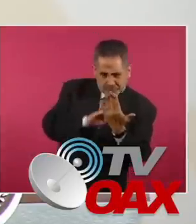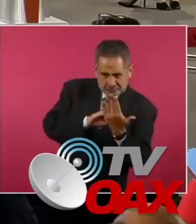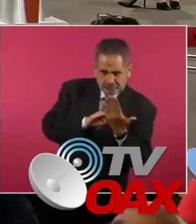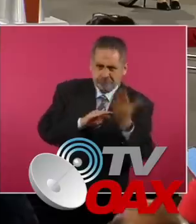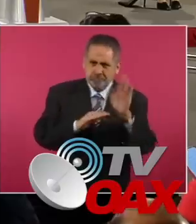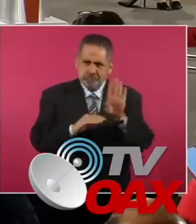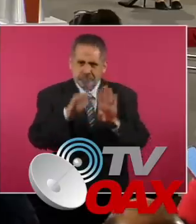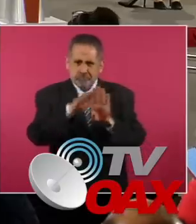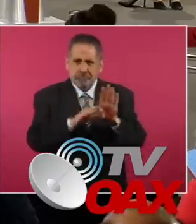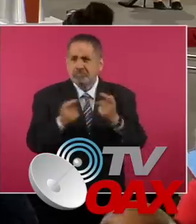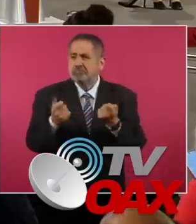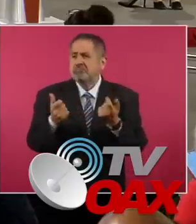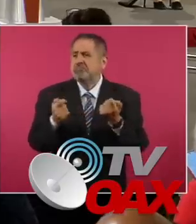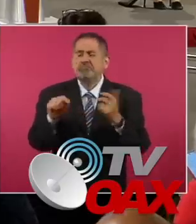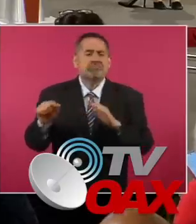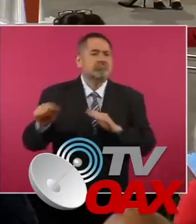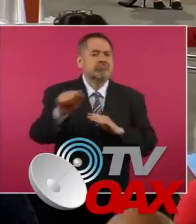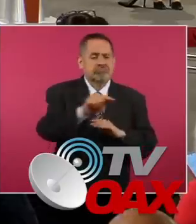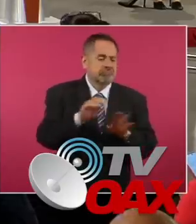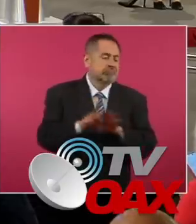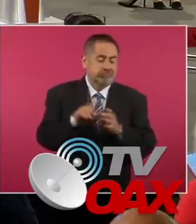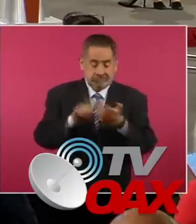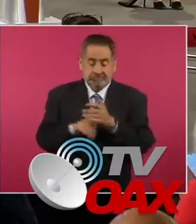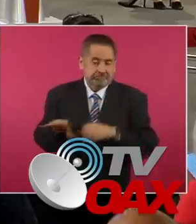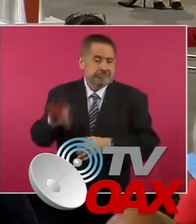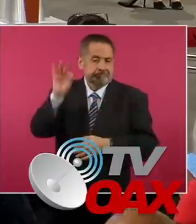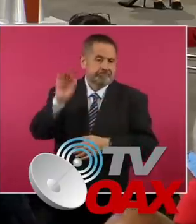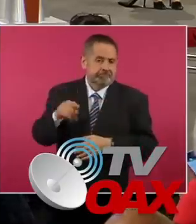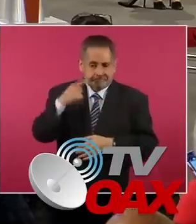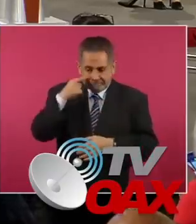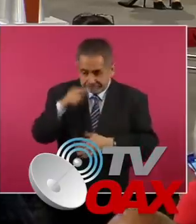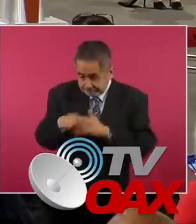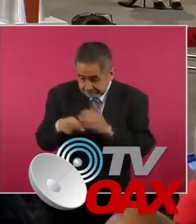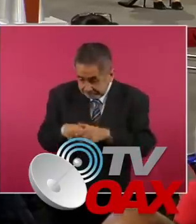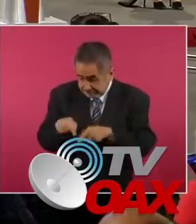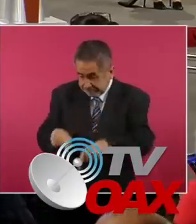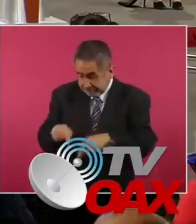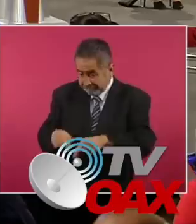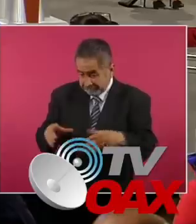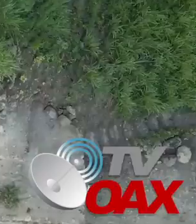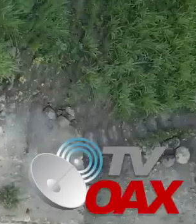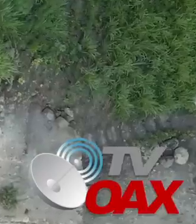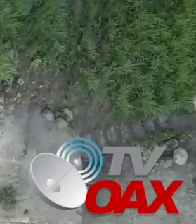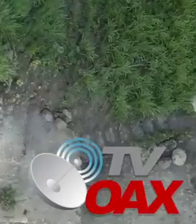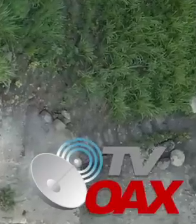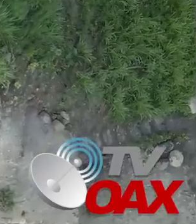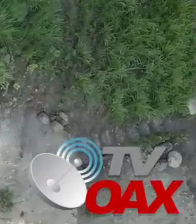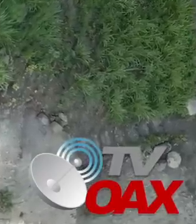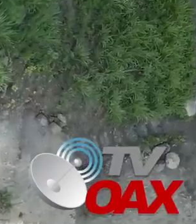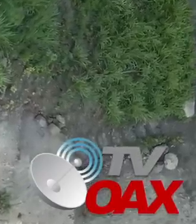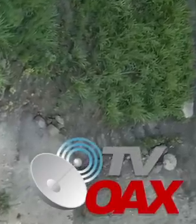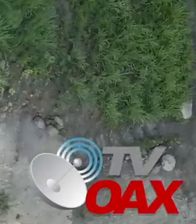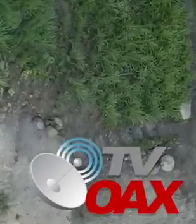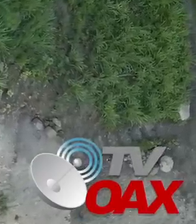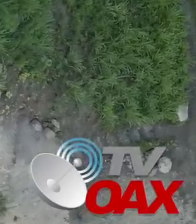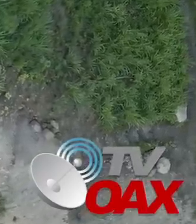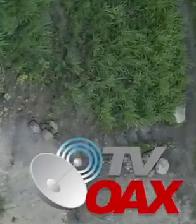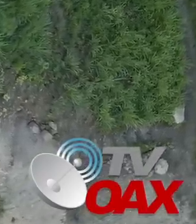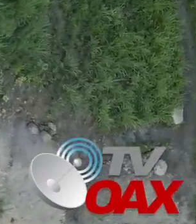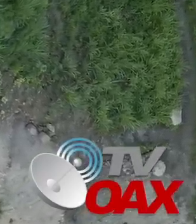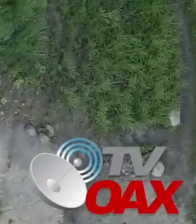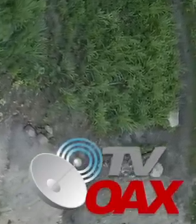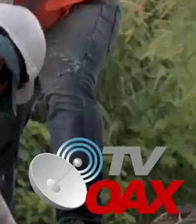e Historia de México el director general de Lina Diego quedó